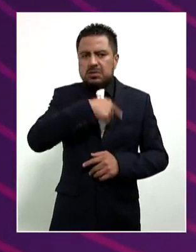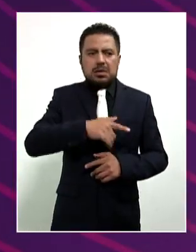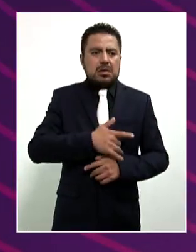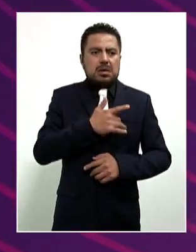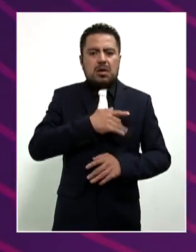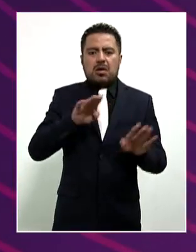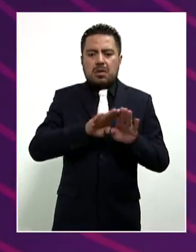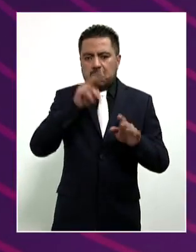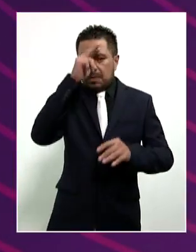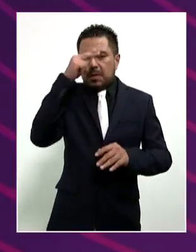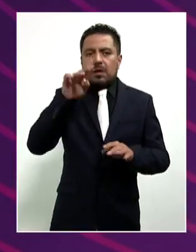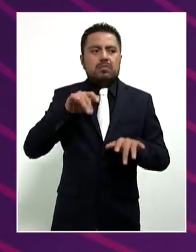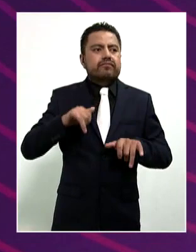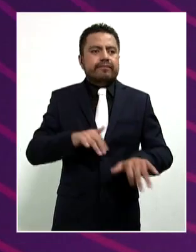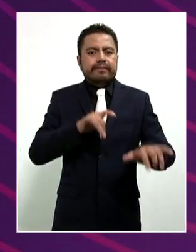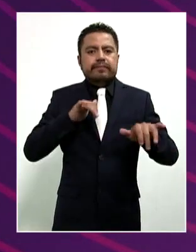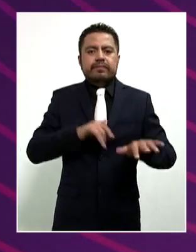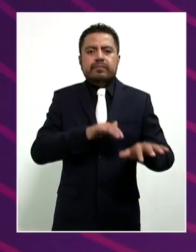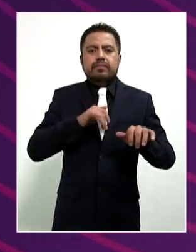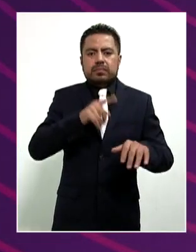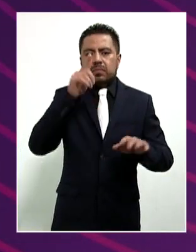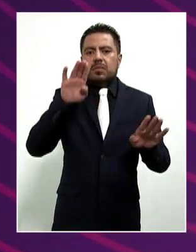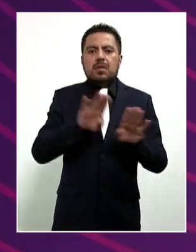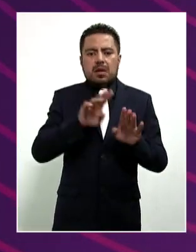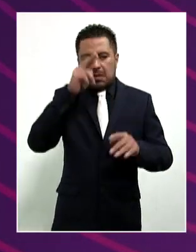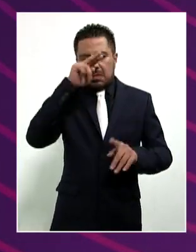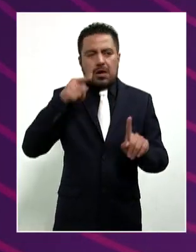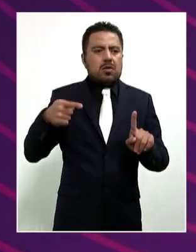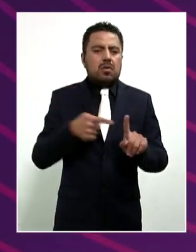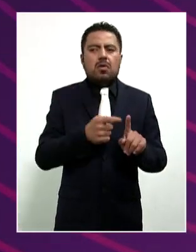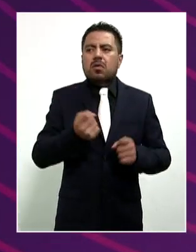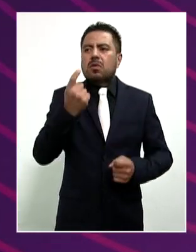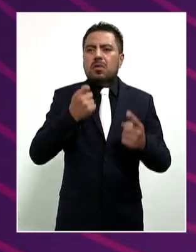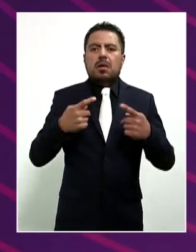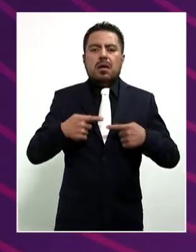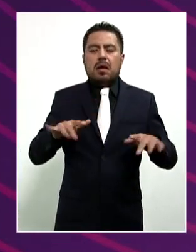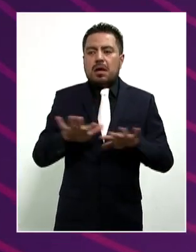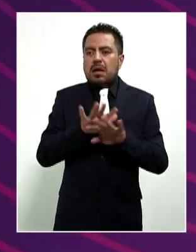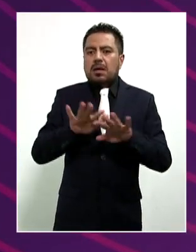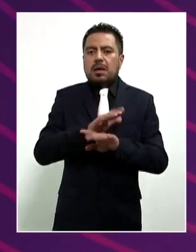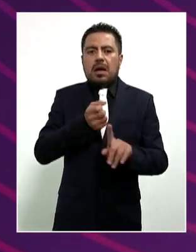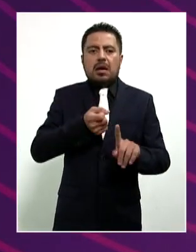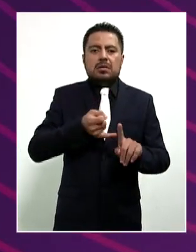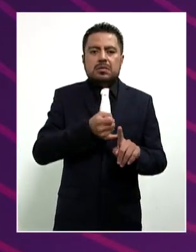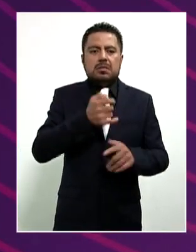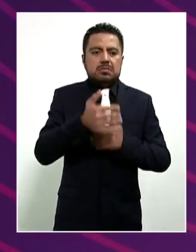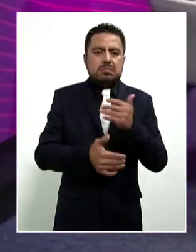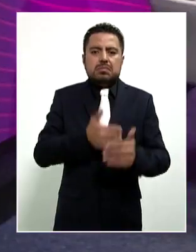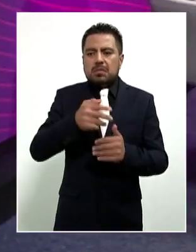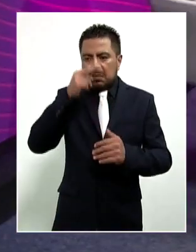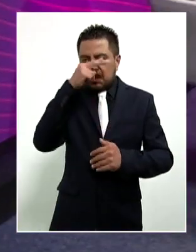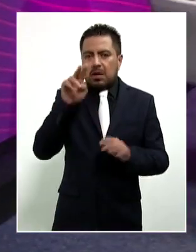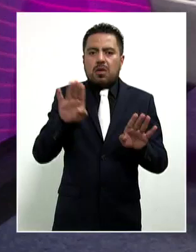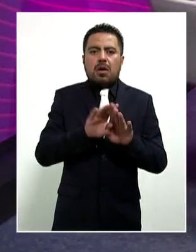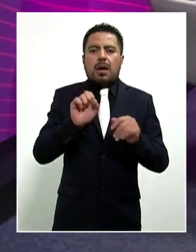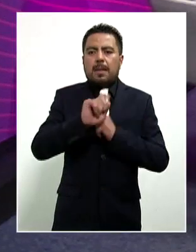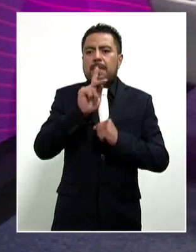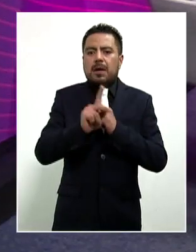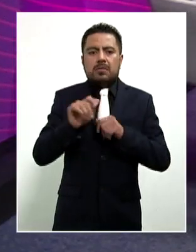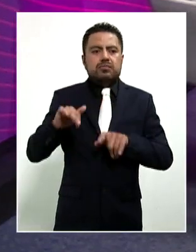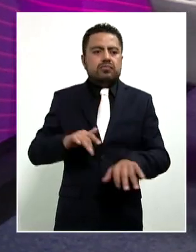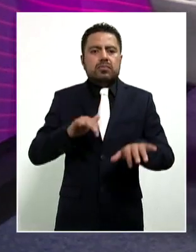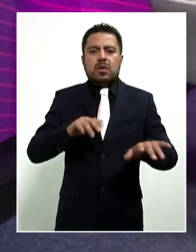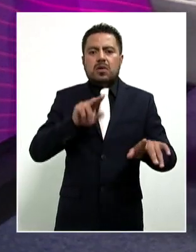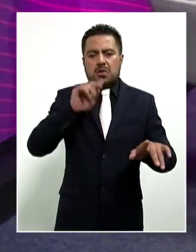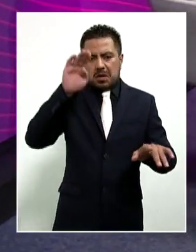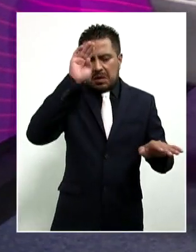de México como país de tránsito a México como país de destino, pues también cambia diametralmente, porque si México como país de tránsito, pues no tienes